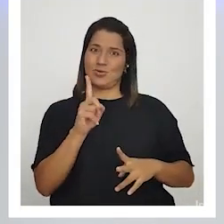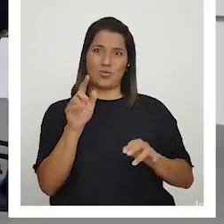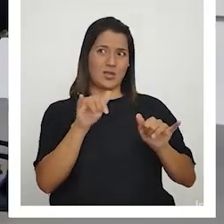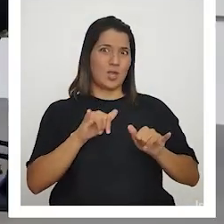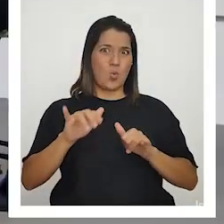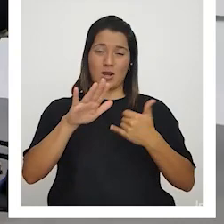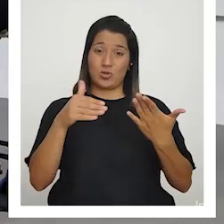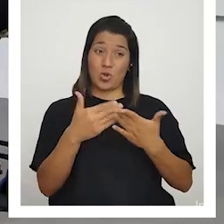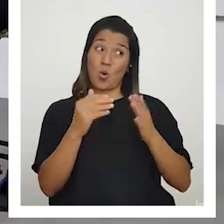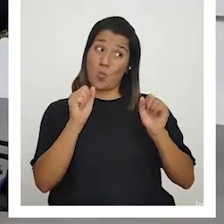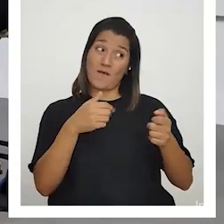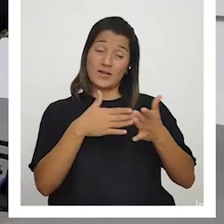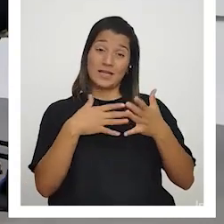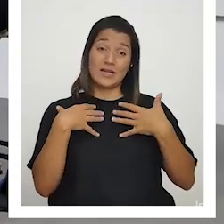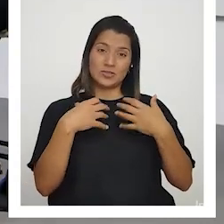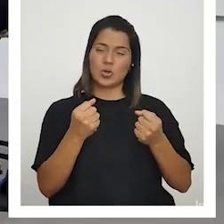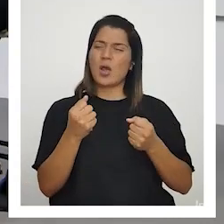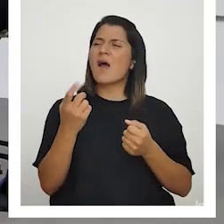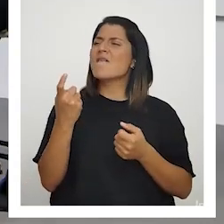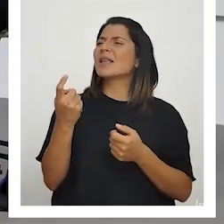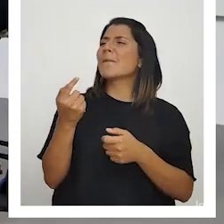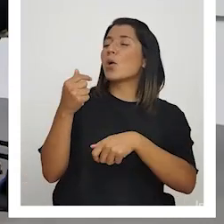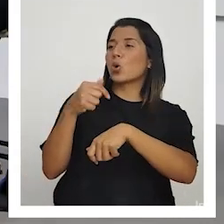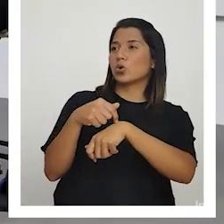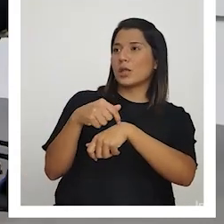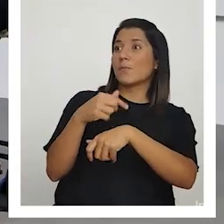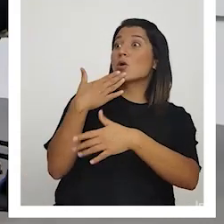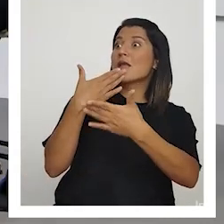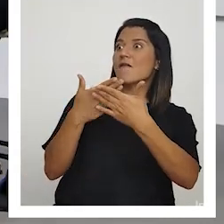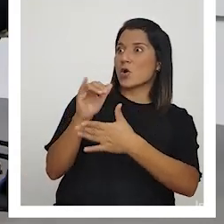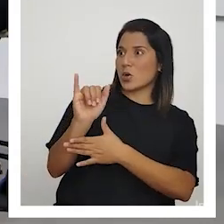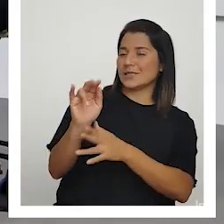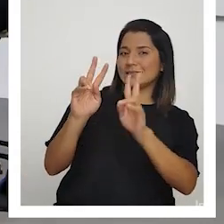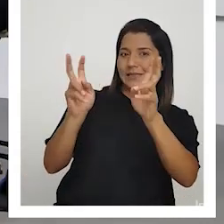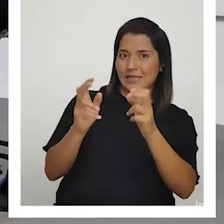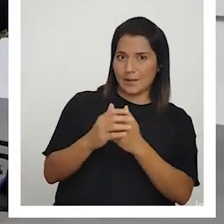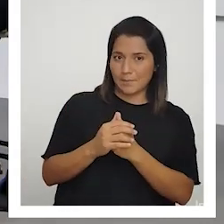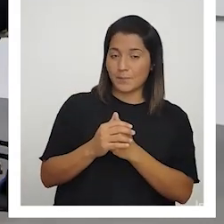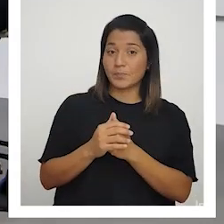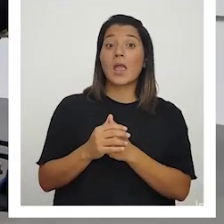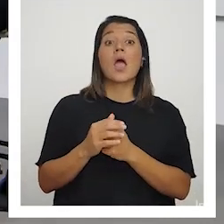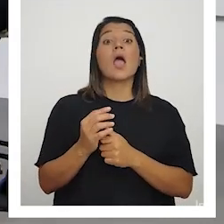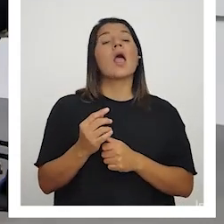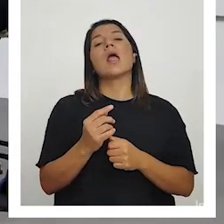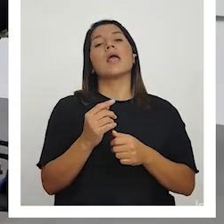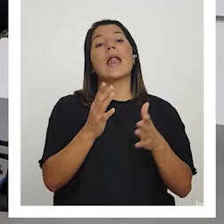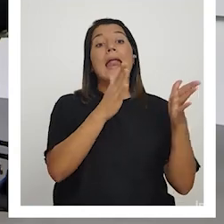Ya nos queda poco tiempo, pero qué dicha que tocó ese tema porque no lo hemos tocado. Lo que le hace bien a una persona no